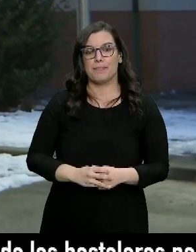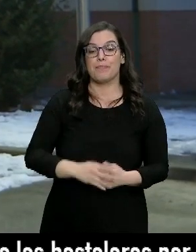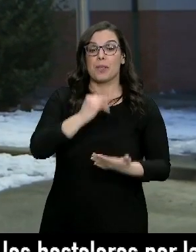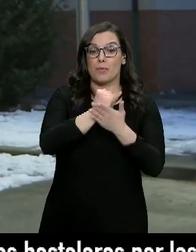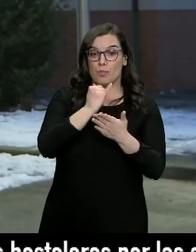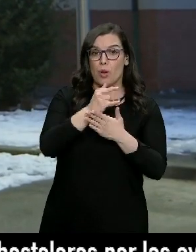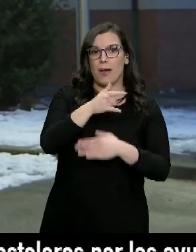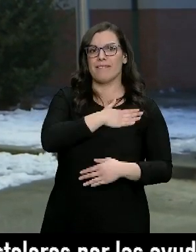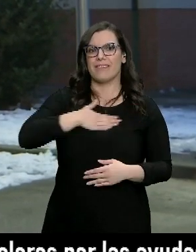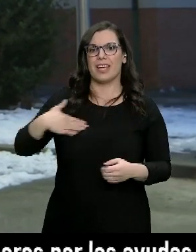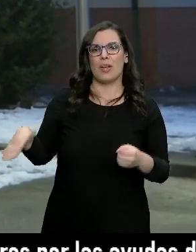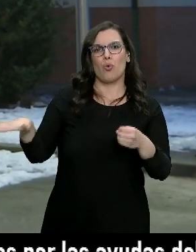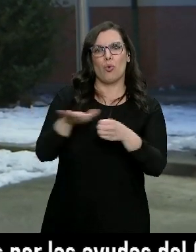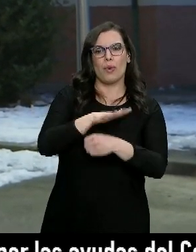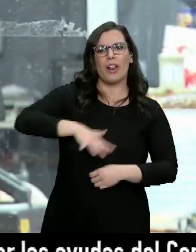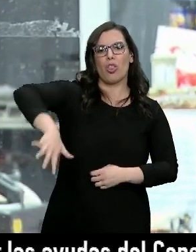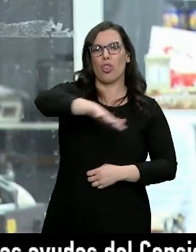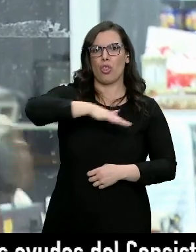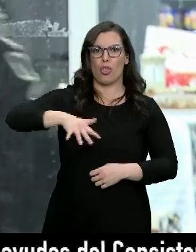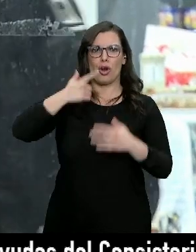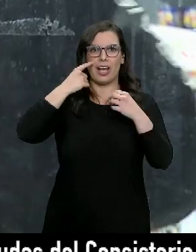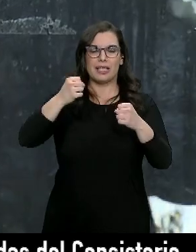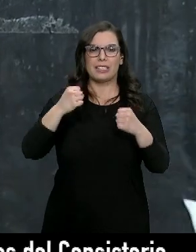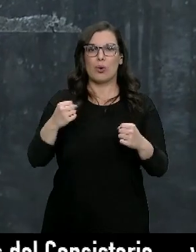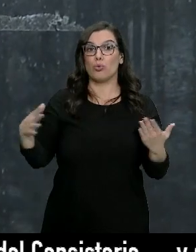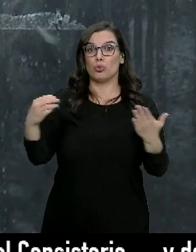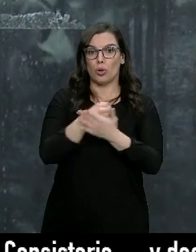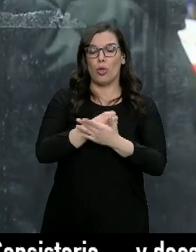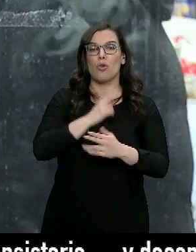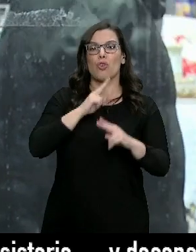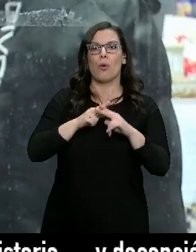pretende cubrir toda la zona básica de salud de Zamora Norte.